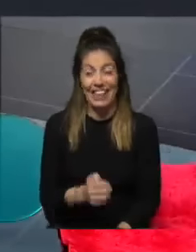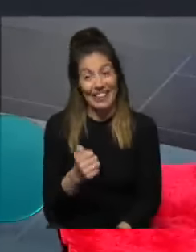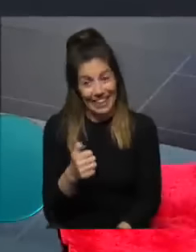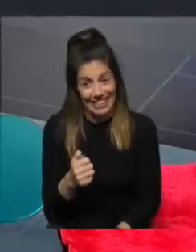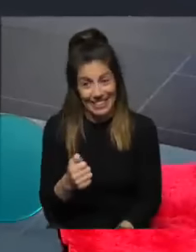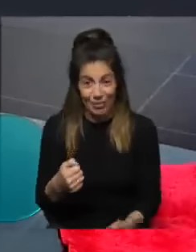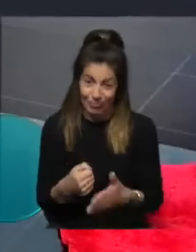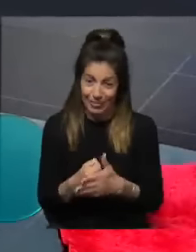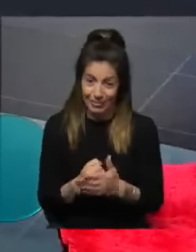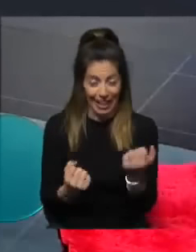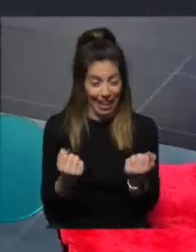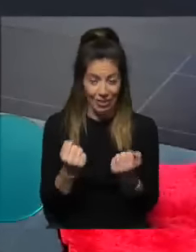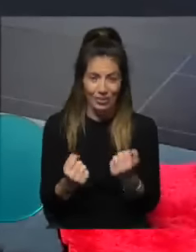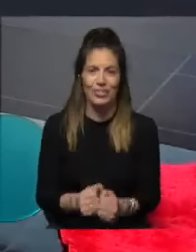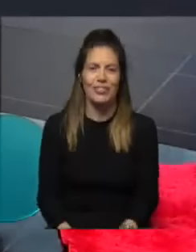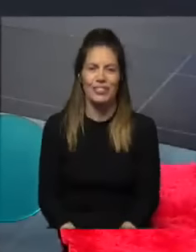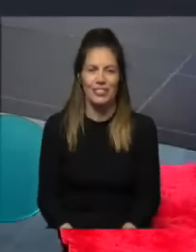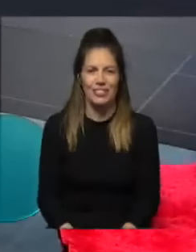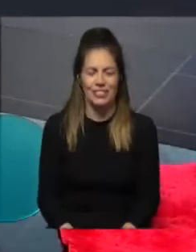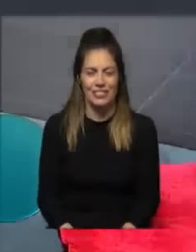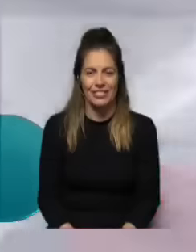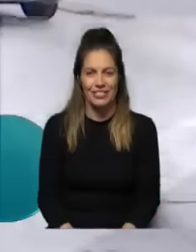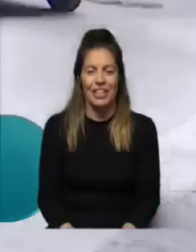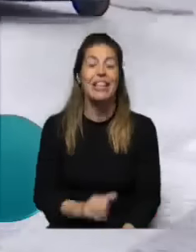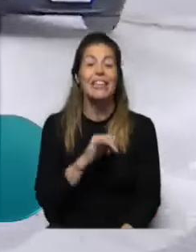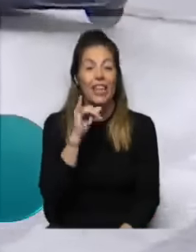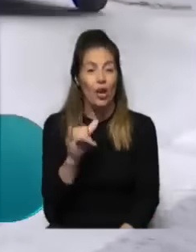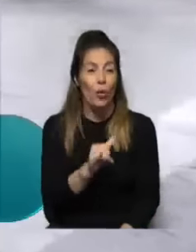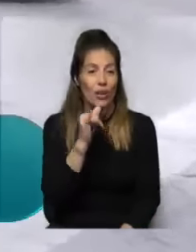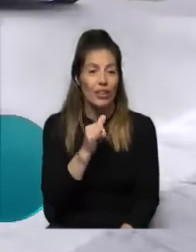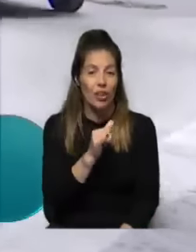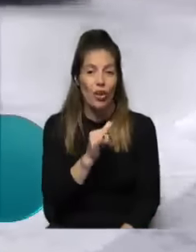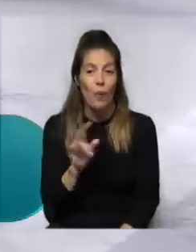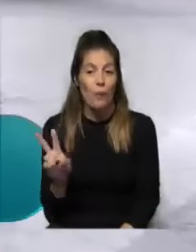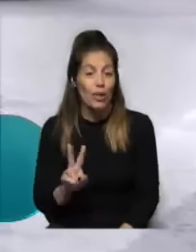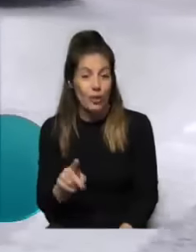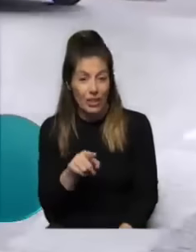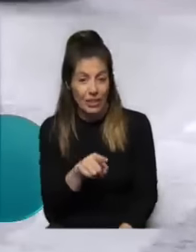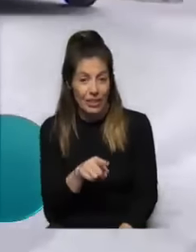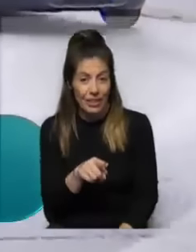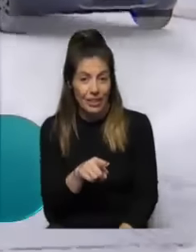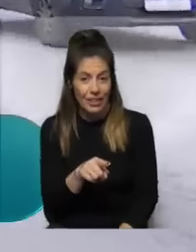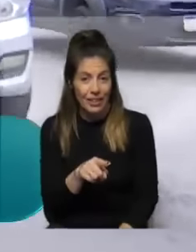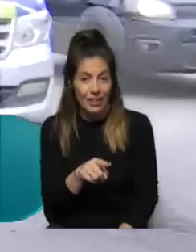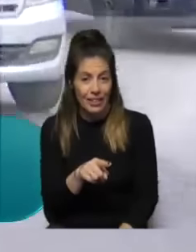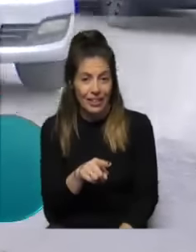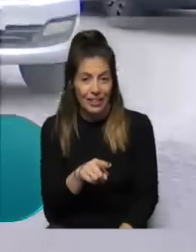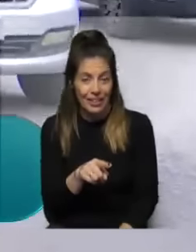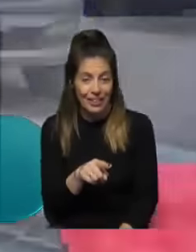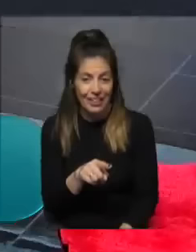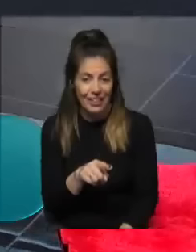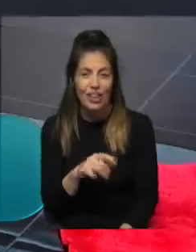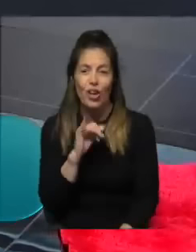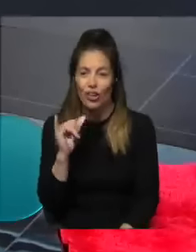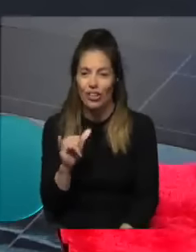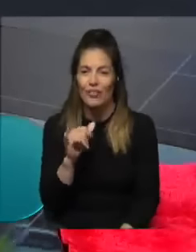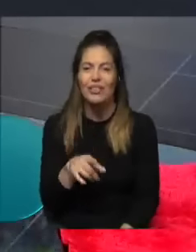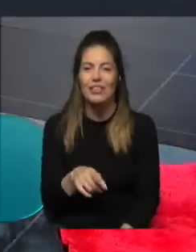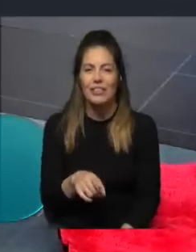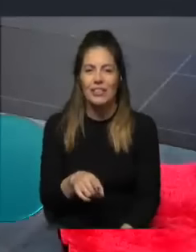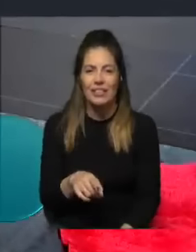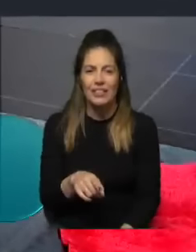Casi. Pero bueno, Pito. ¡Una verdulería! Te cuento. Sí, contame. ¿Cómo? No, contame. Bueno, a ver.